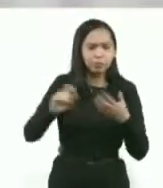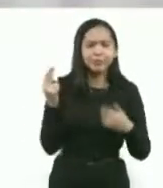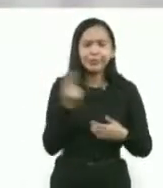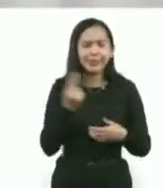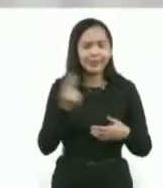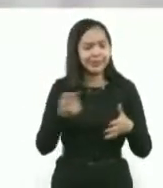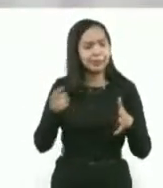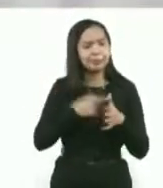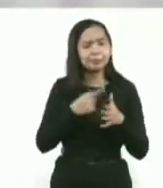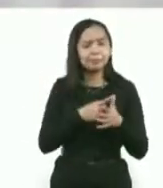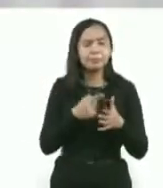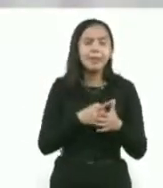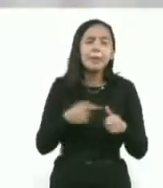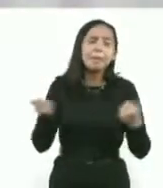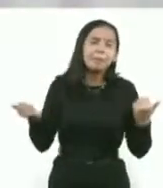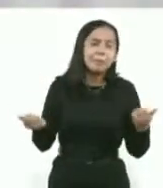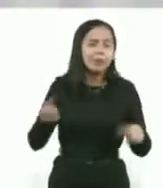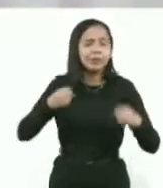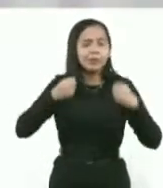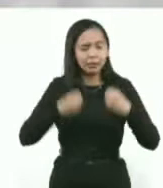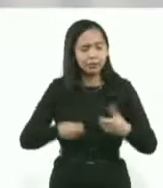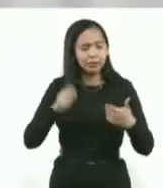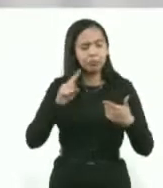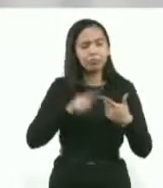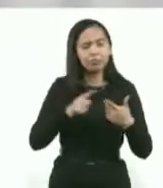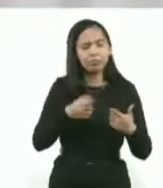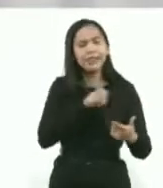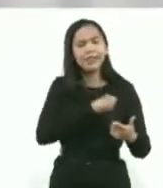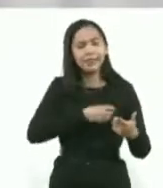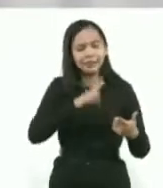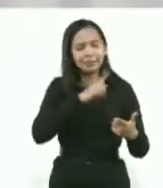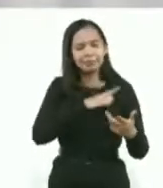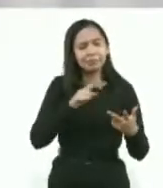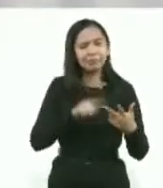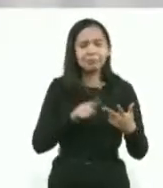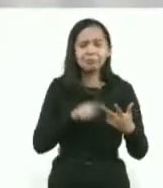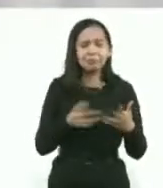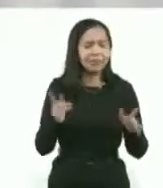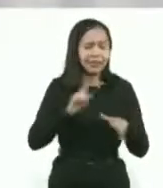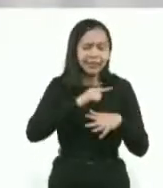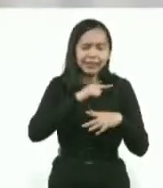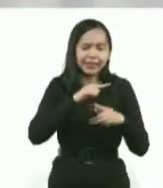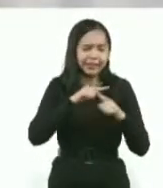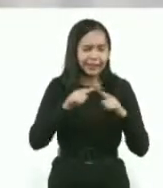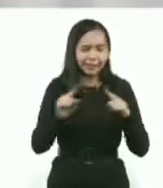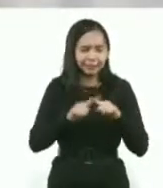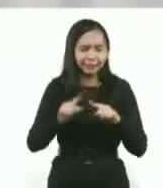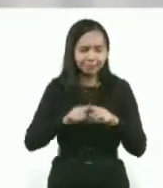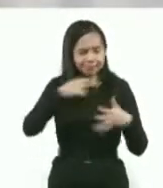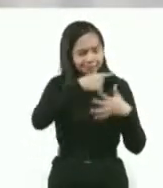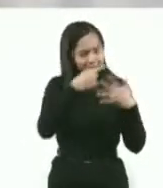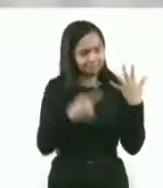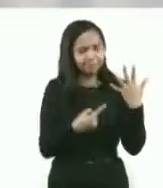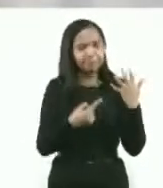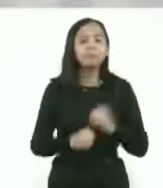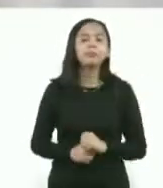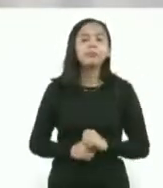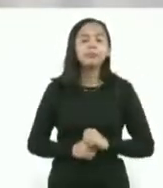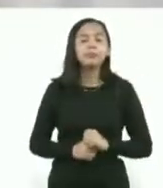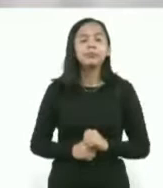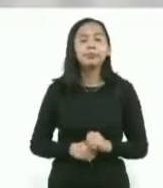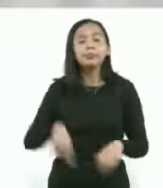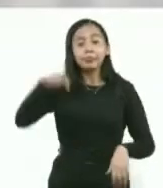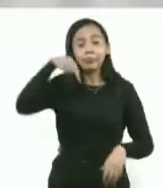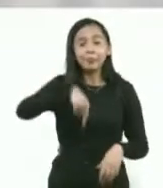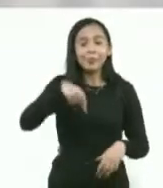saludable, sustentable y razonado. Son las 5 características del derecho al consumo y aprovecho este